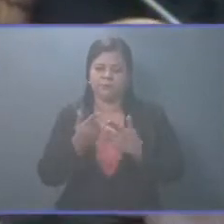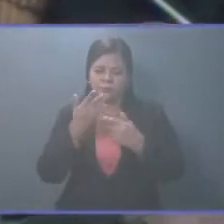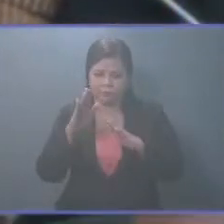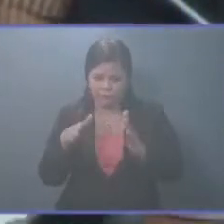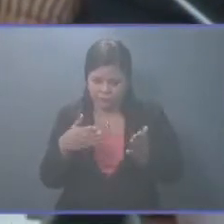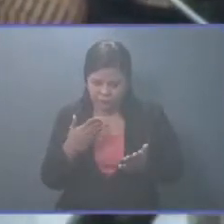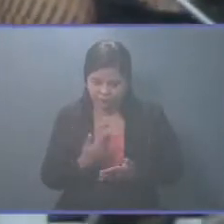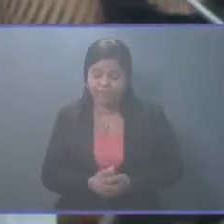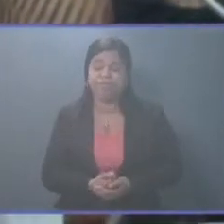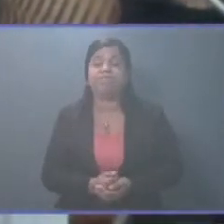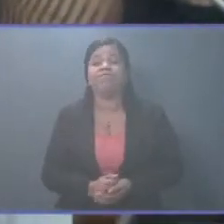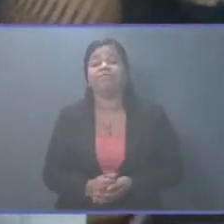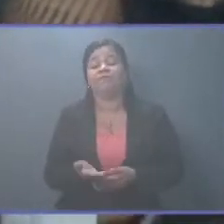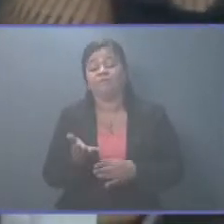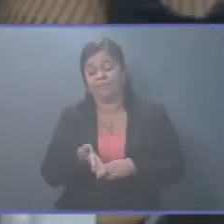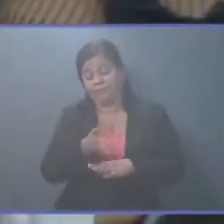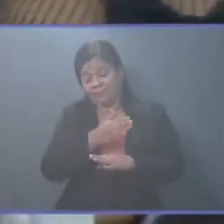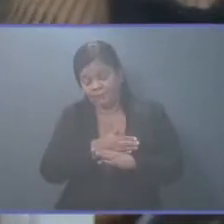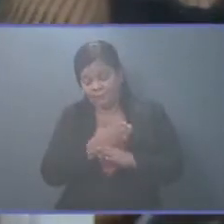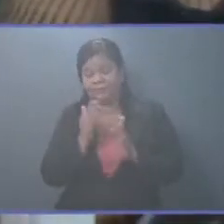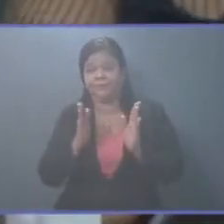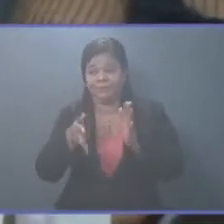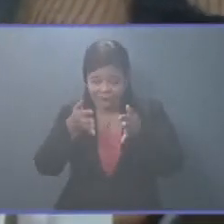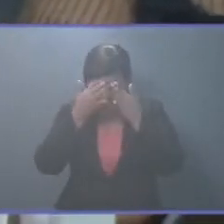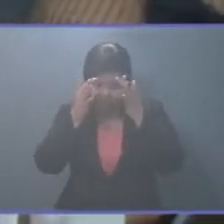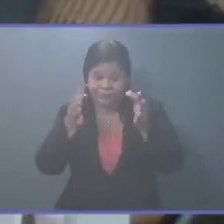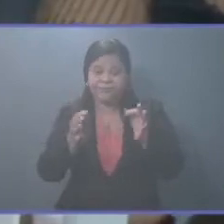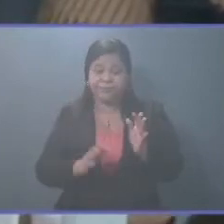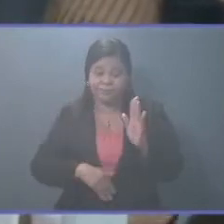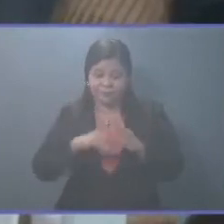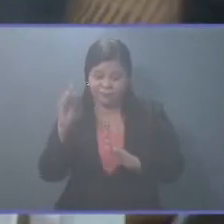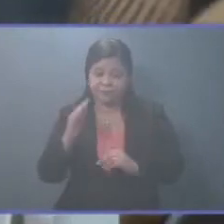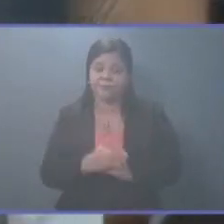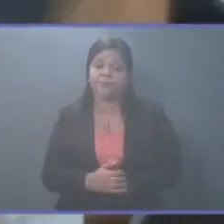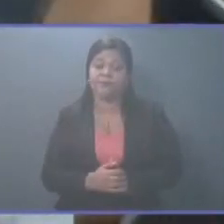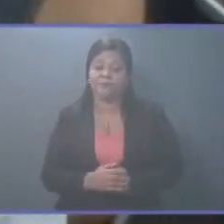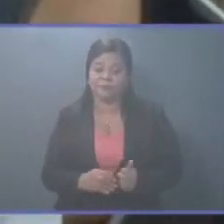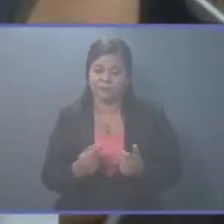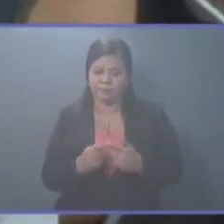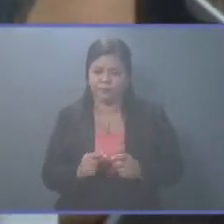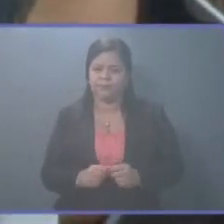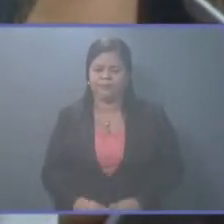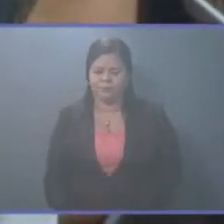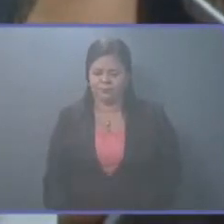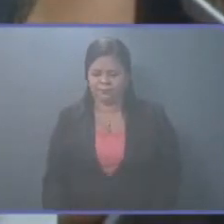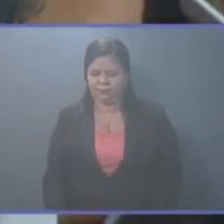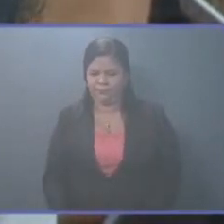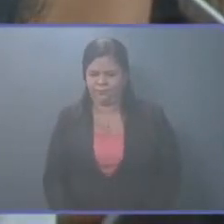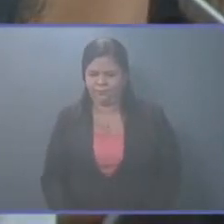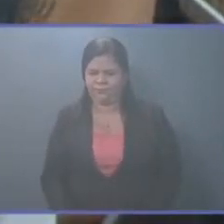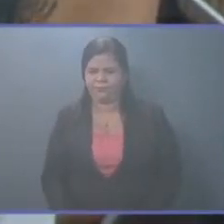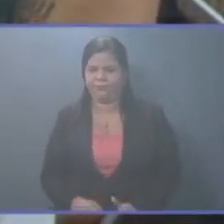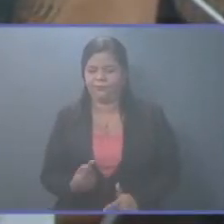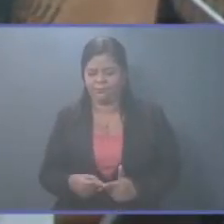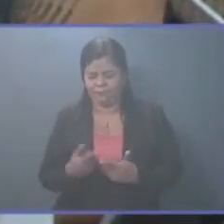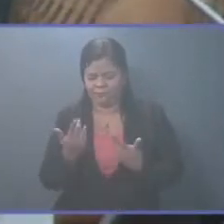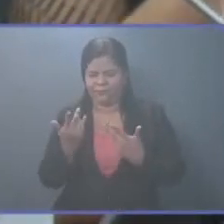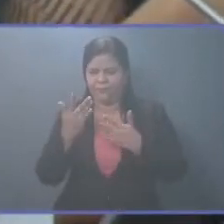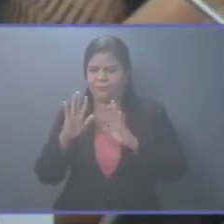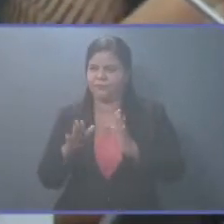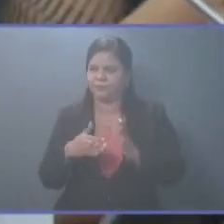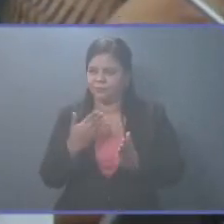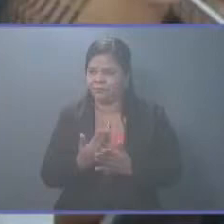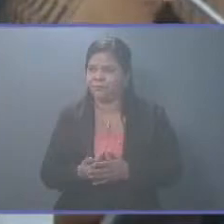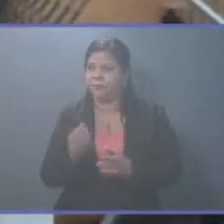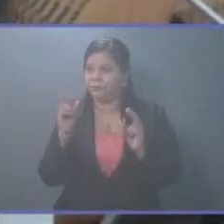Salud, cada una de las decisiones que tomara en cuenta aquella gente que tiene la mejor experticia en